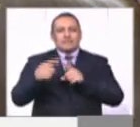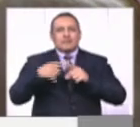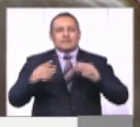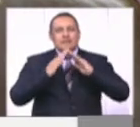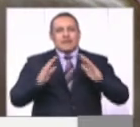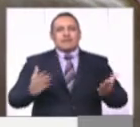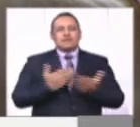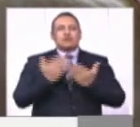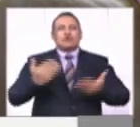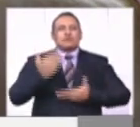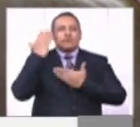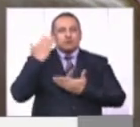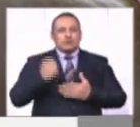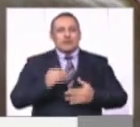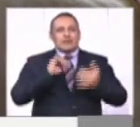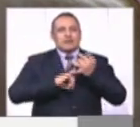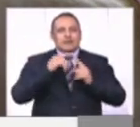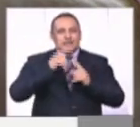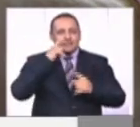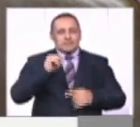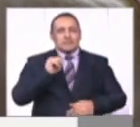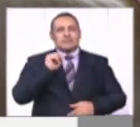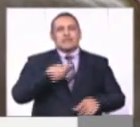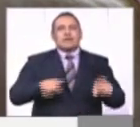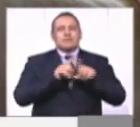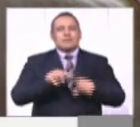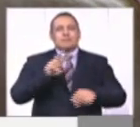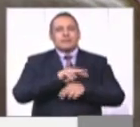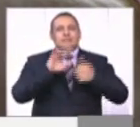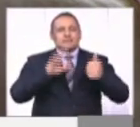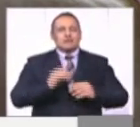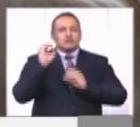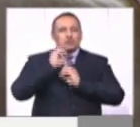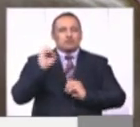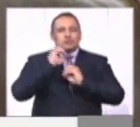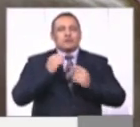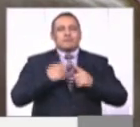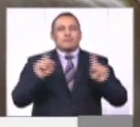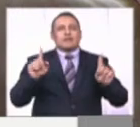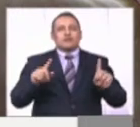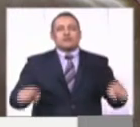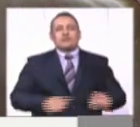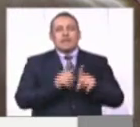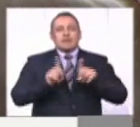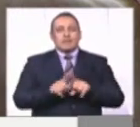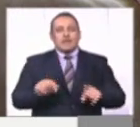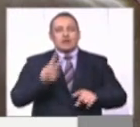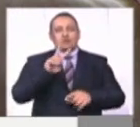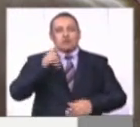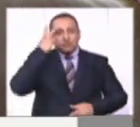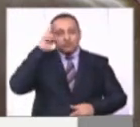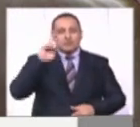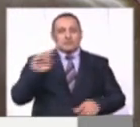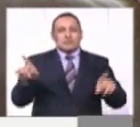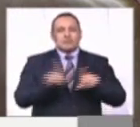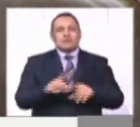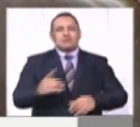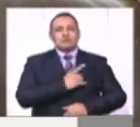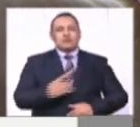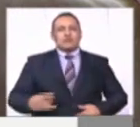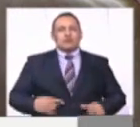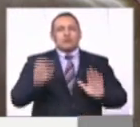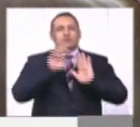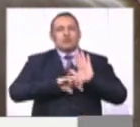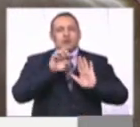humanos de piura castilla y el 26 de octubre Sin embargo a los dos días su director del